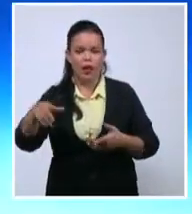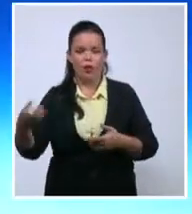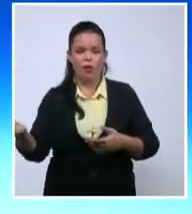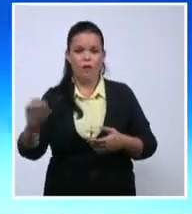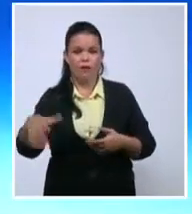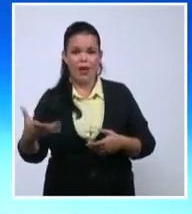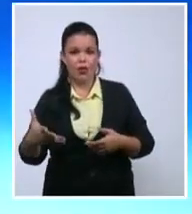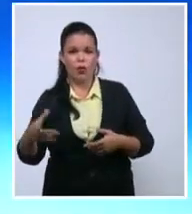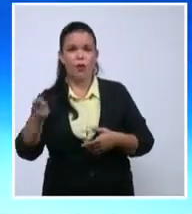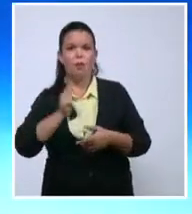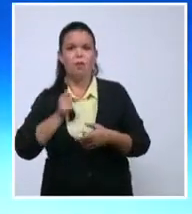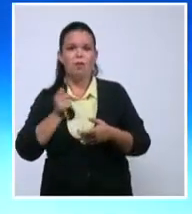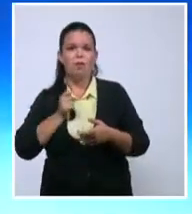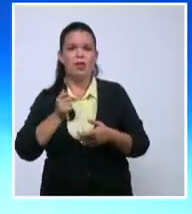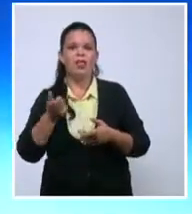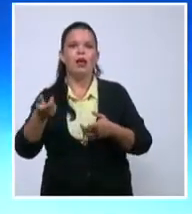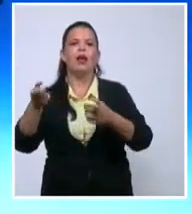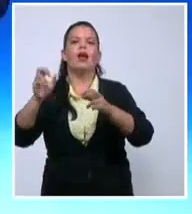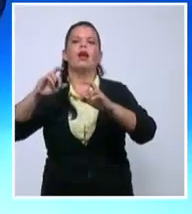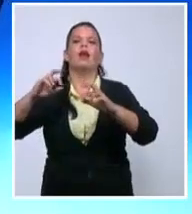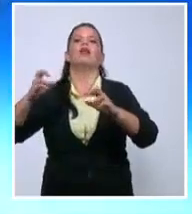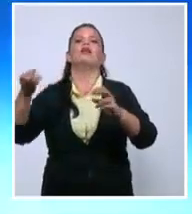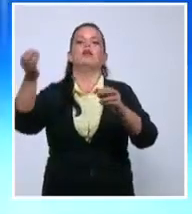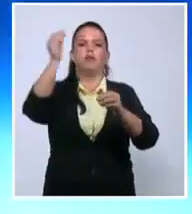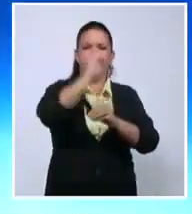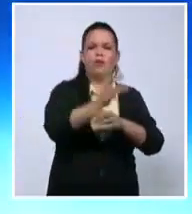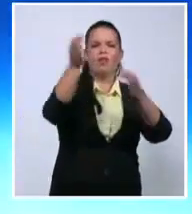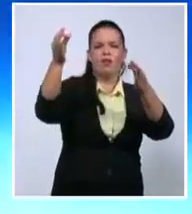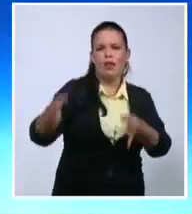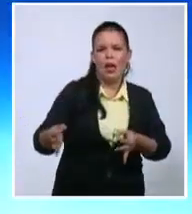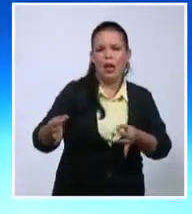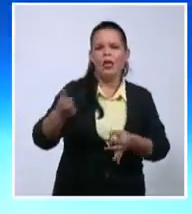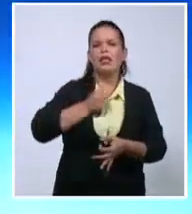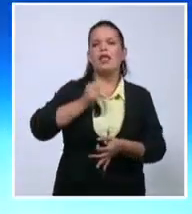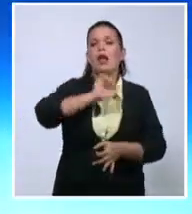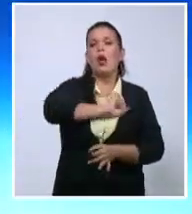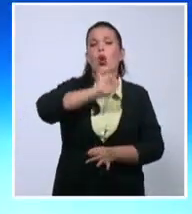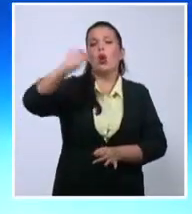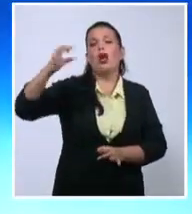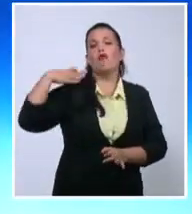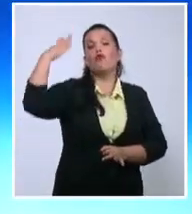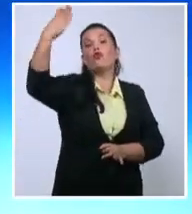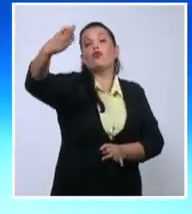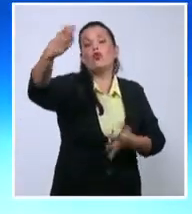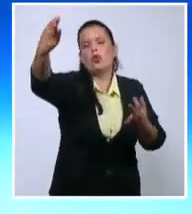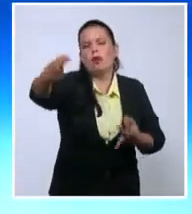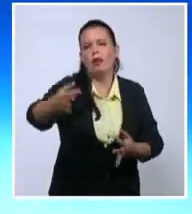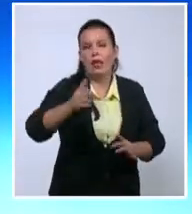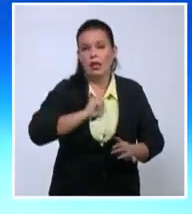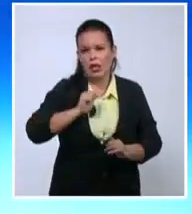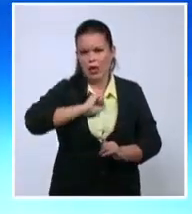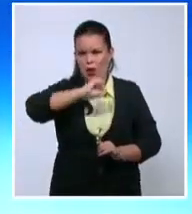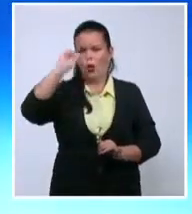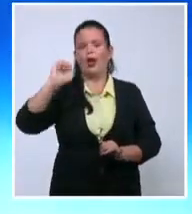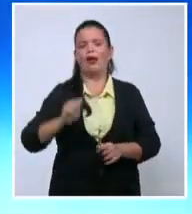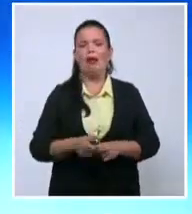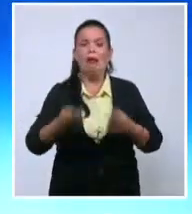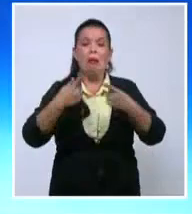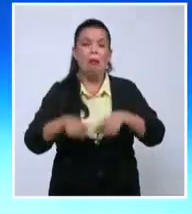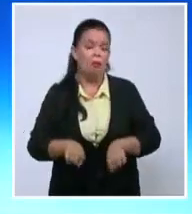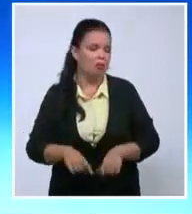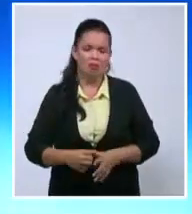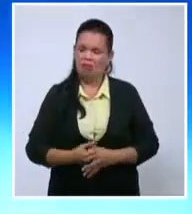De tanto repetirlo, lograr que al fin pase un día, ¿por qué insisten tanto? ¿Por qué insistirán tanto en protestas masivas en la